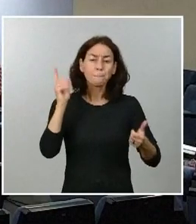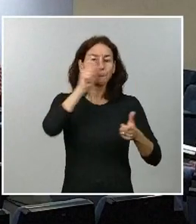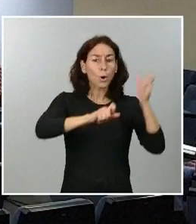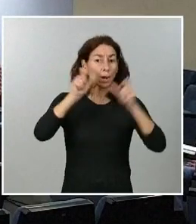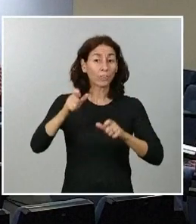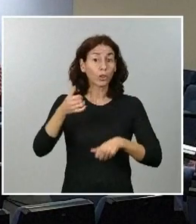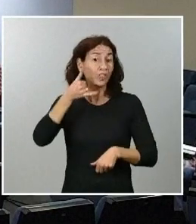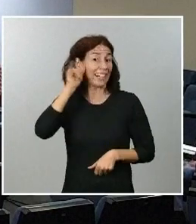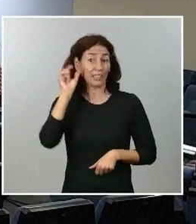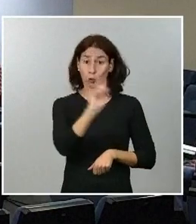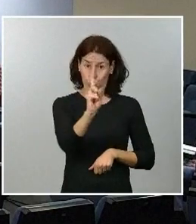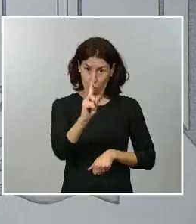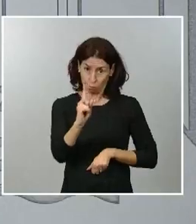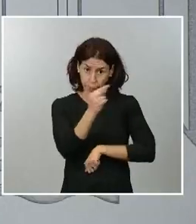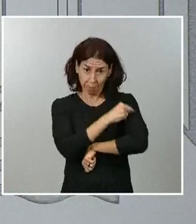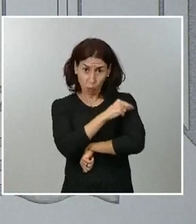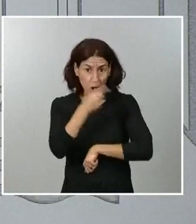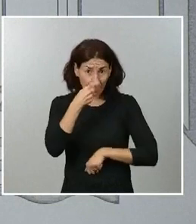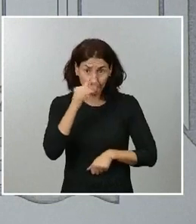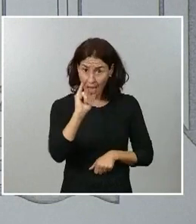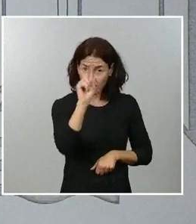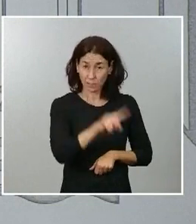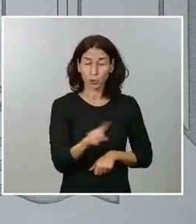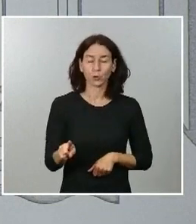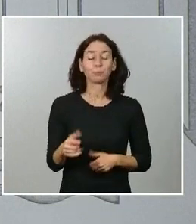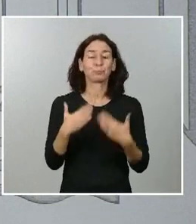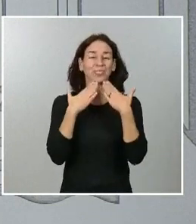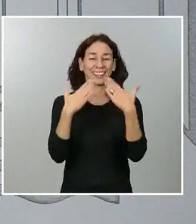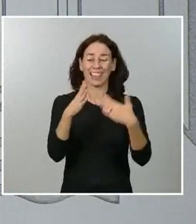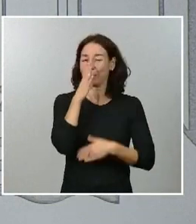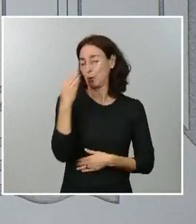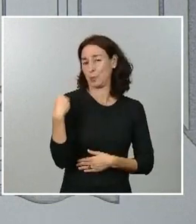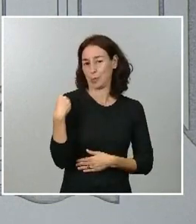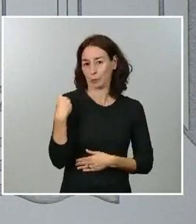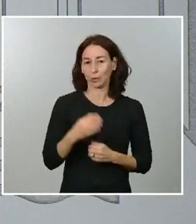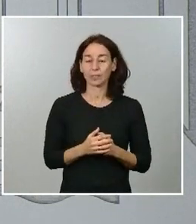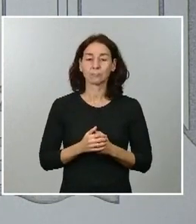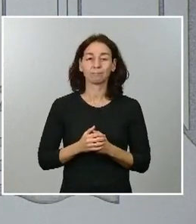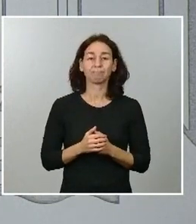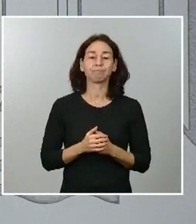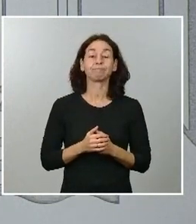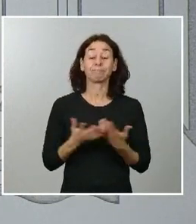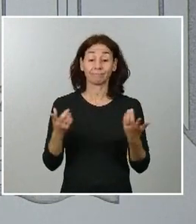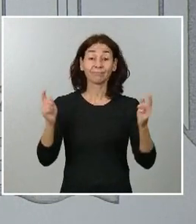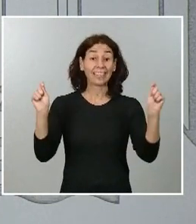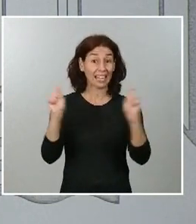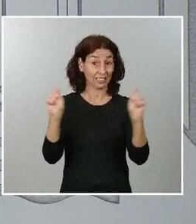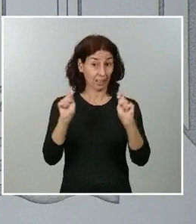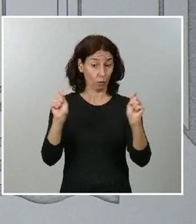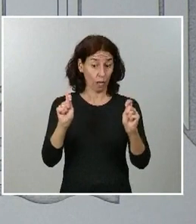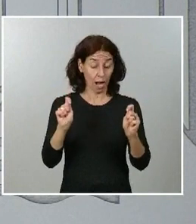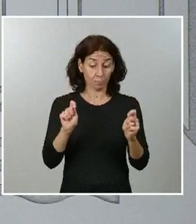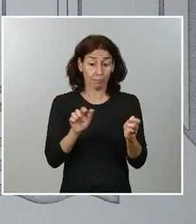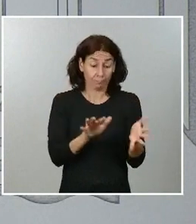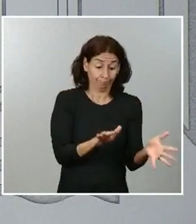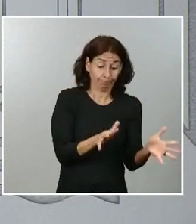conservador, mantiene un pulso con la coalición de izquierda al frente del gobierno español. Una investigación del digital eldiario.es